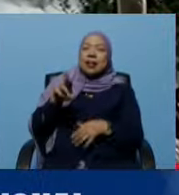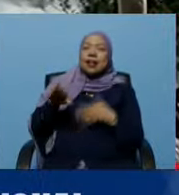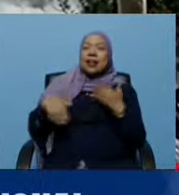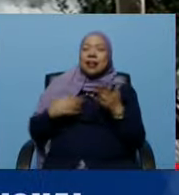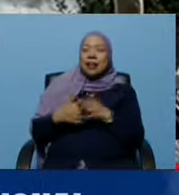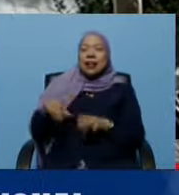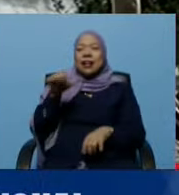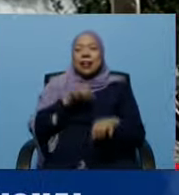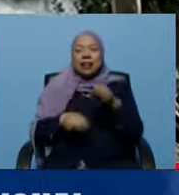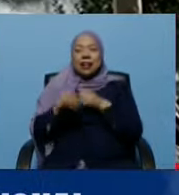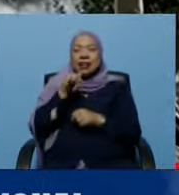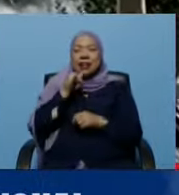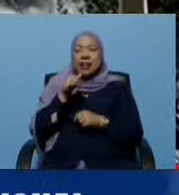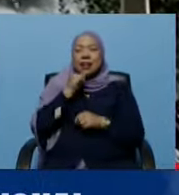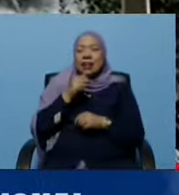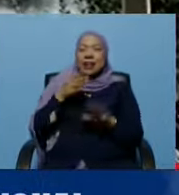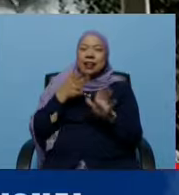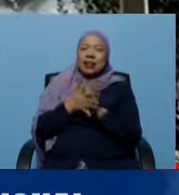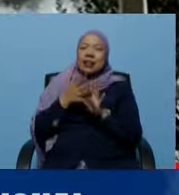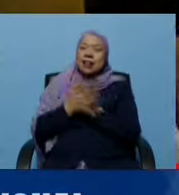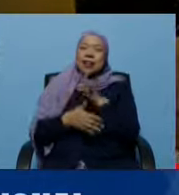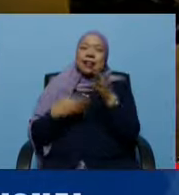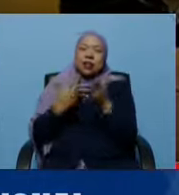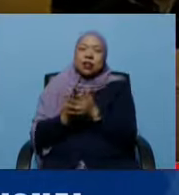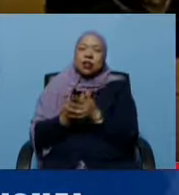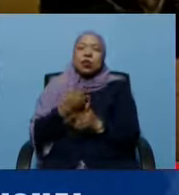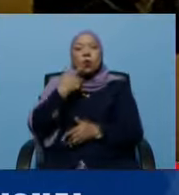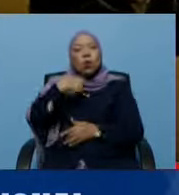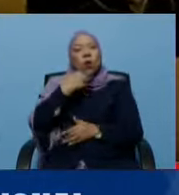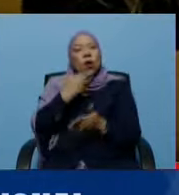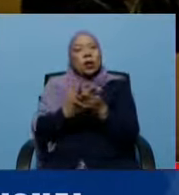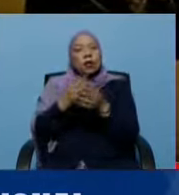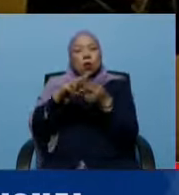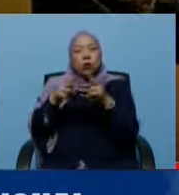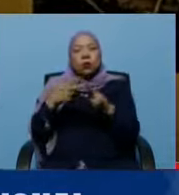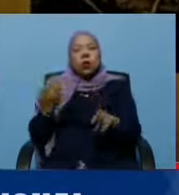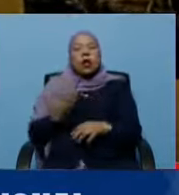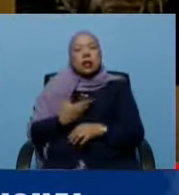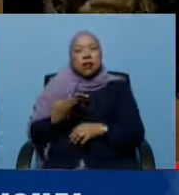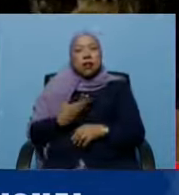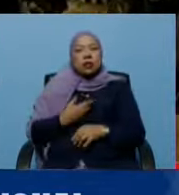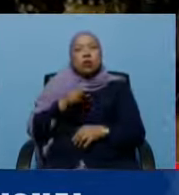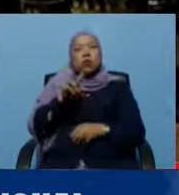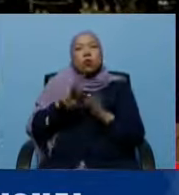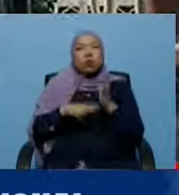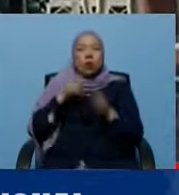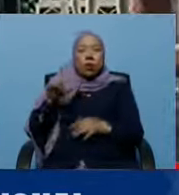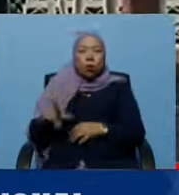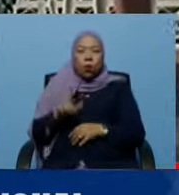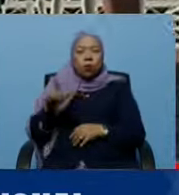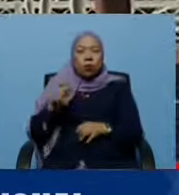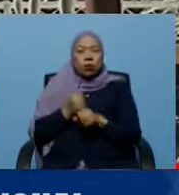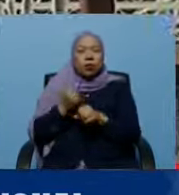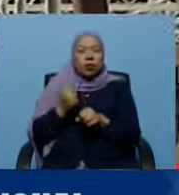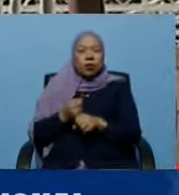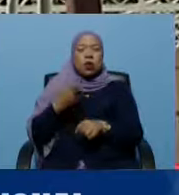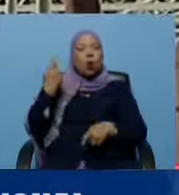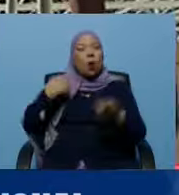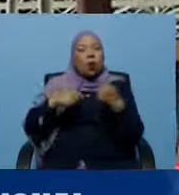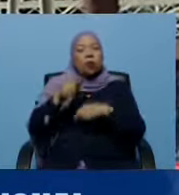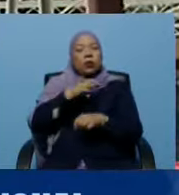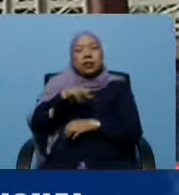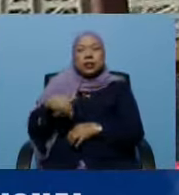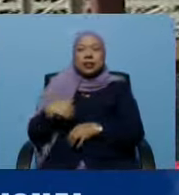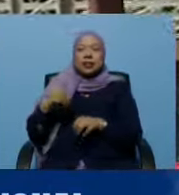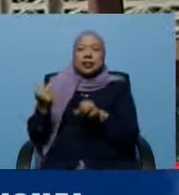Ecológico y Minero, pero sobre todo la confianza, gracias a la paz alcanzada el 28 de julio, pues la